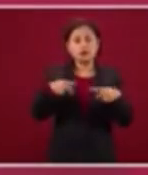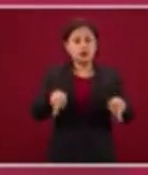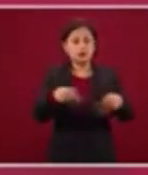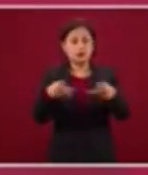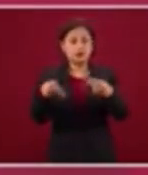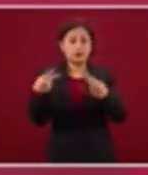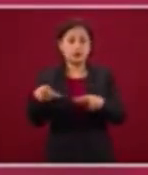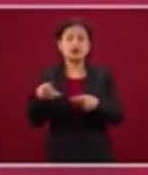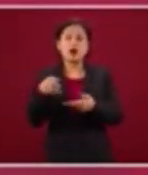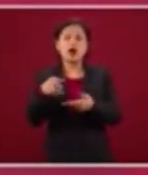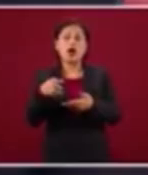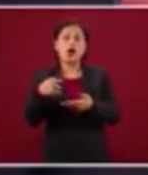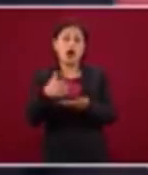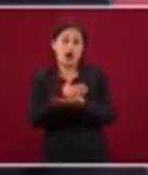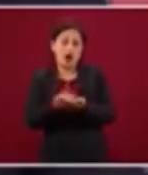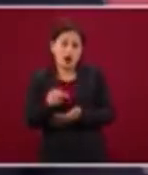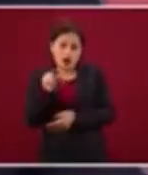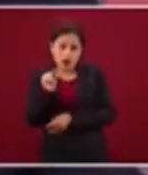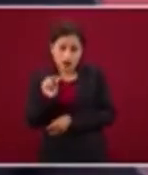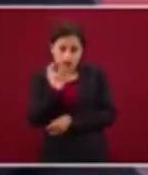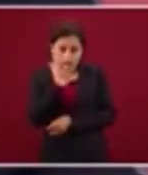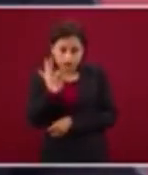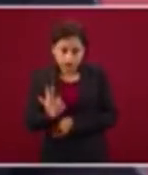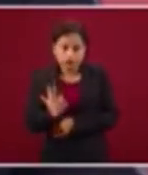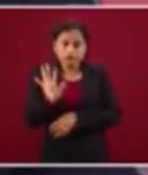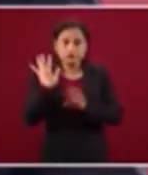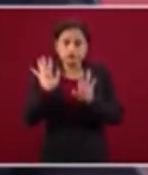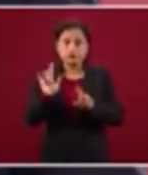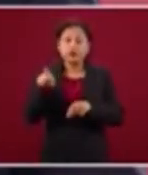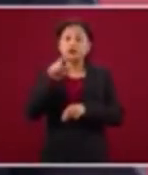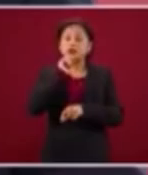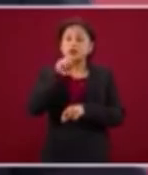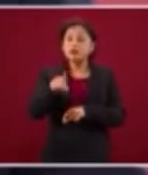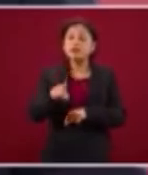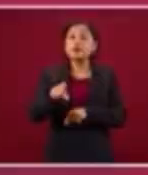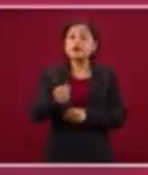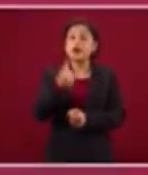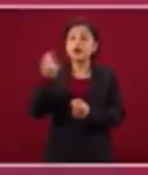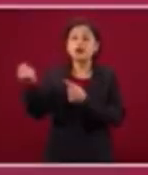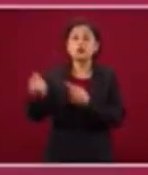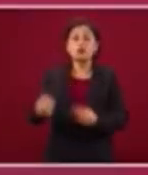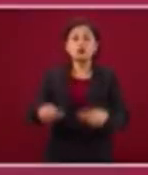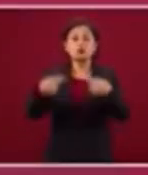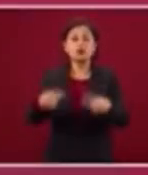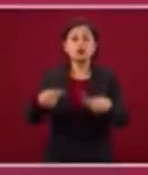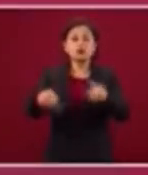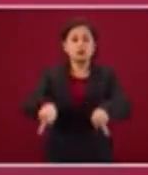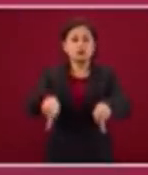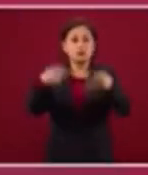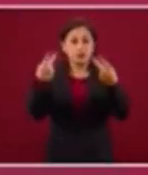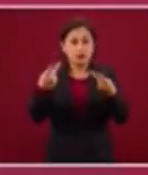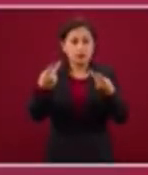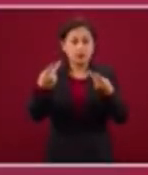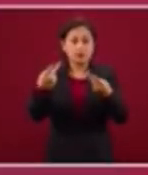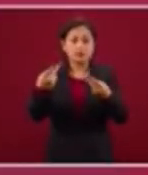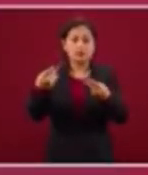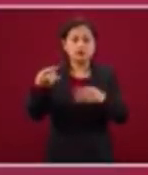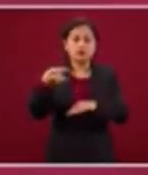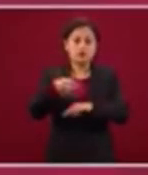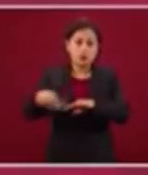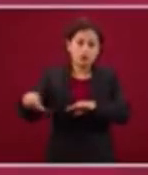también agencias o distribuidores de boletos. En fin, no está